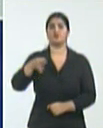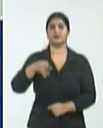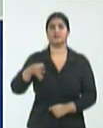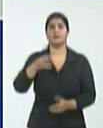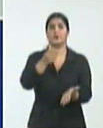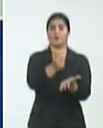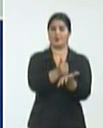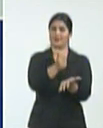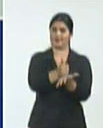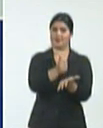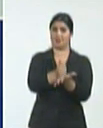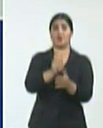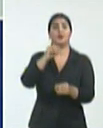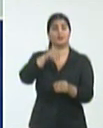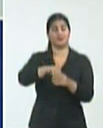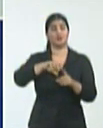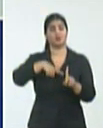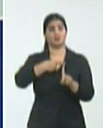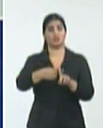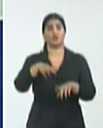del Río con 52.